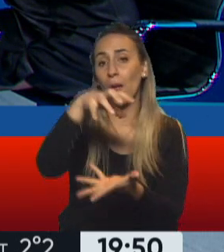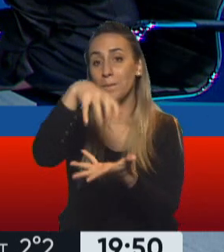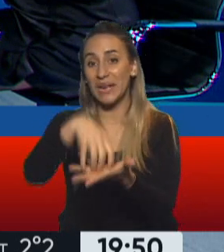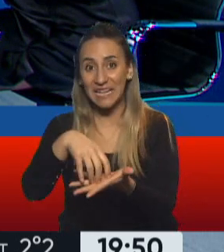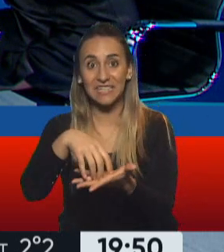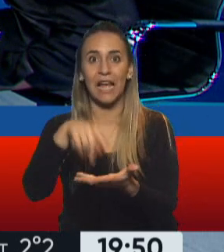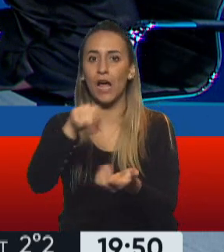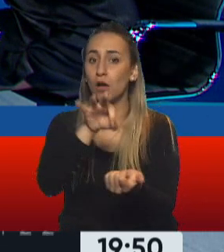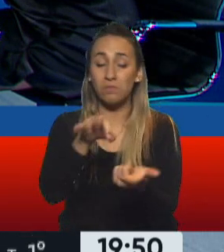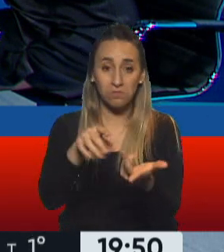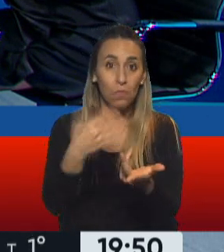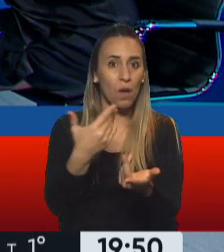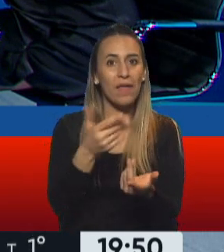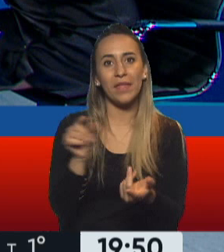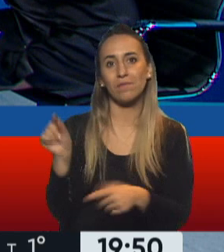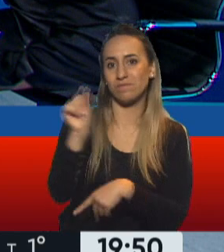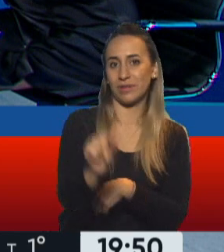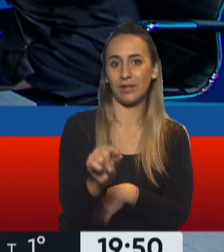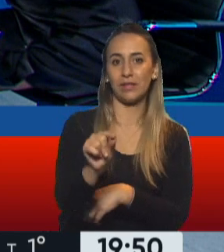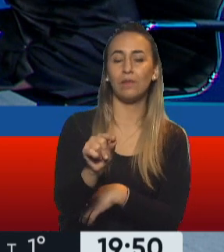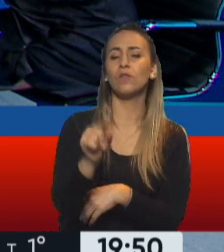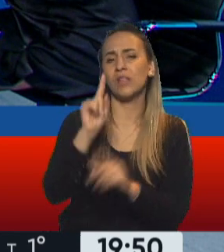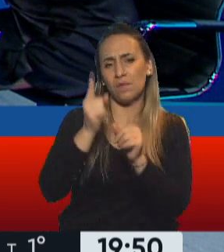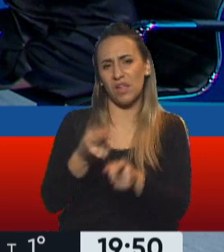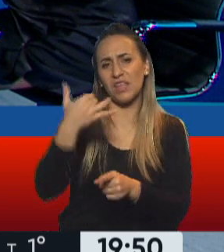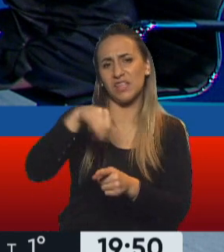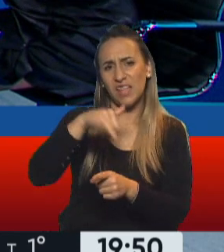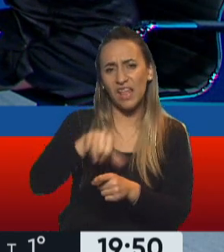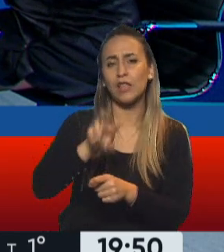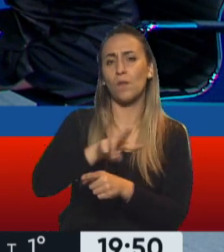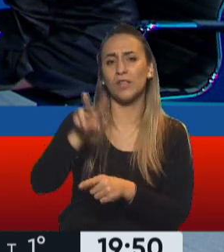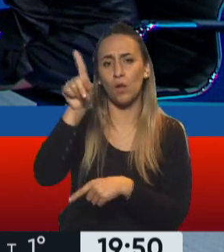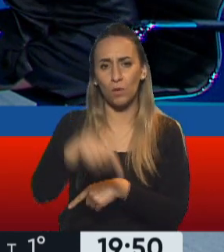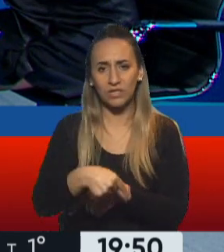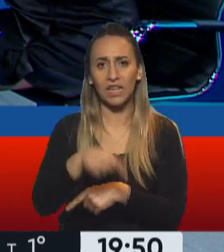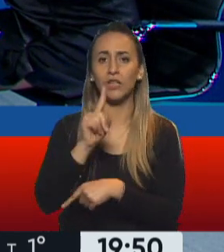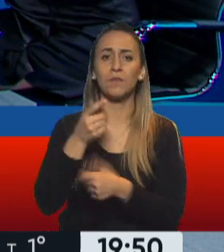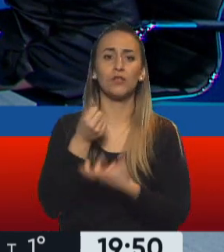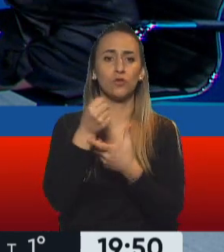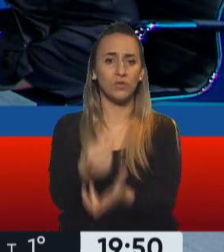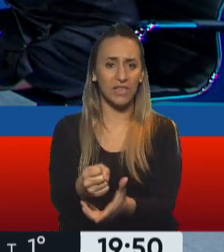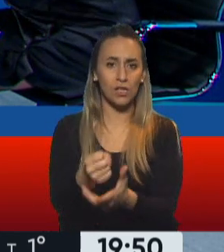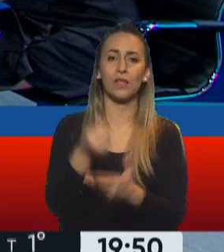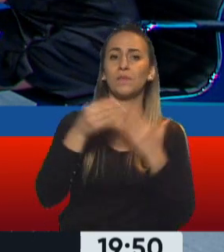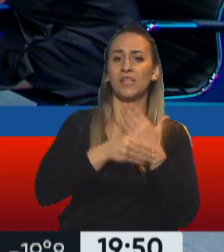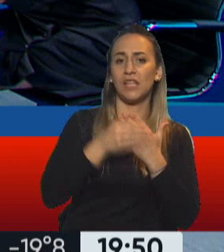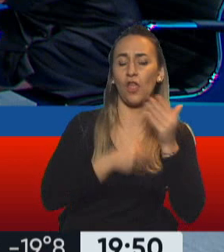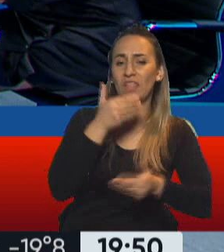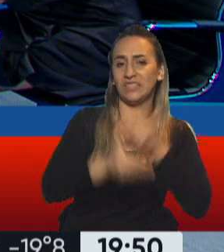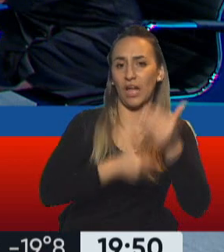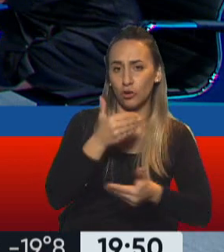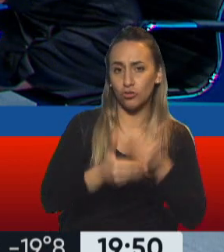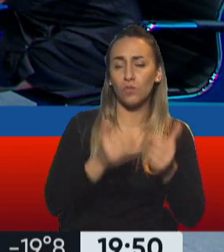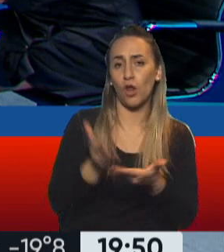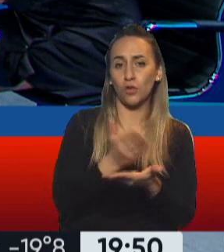línea de crédito también tasas del 22 por ciento con subsidio de tasa de inicio de desarrollo productivo pero también de la provincia buenos